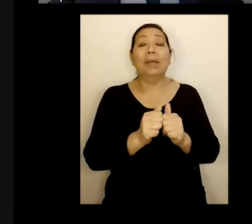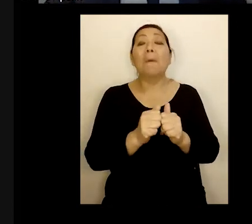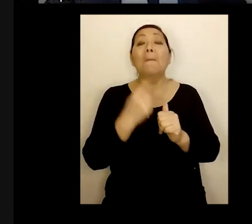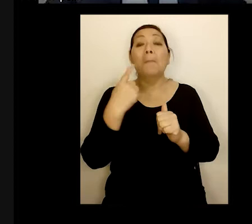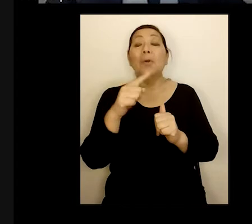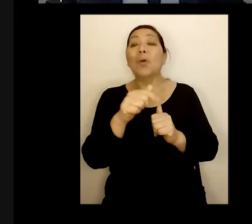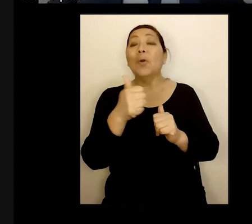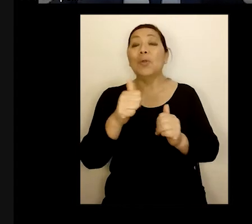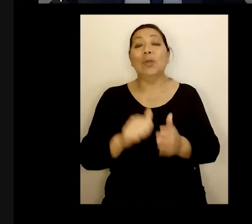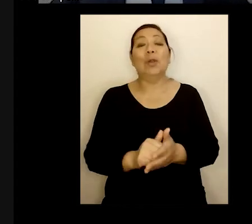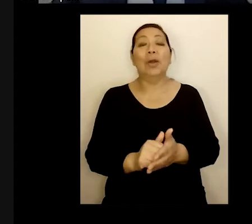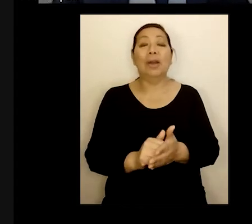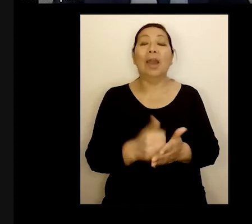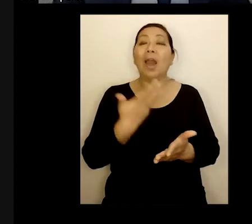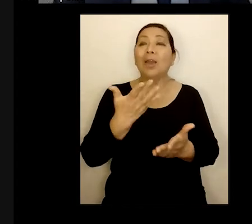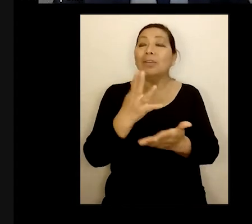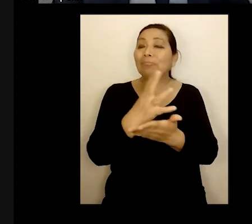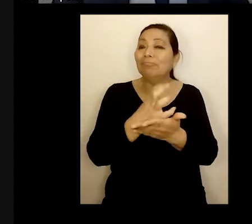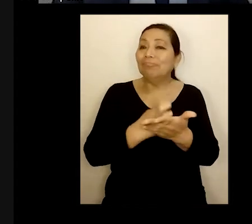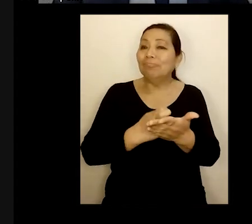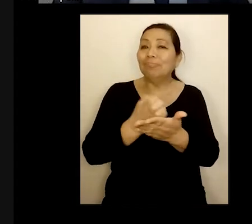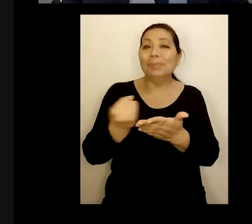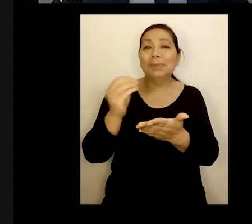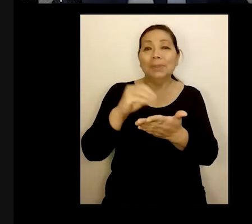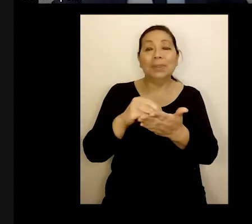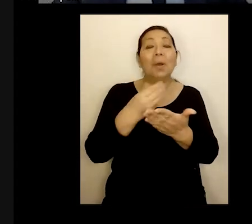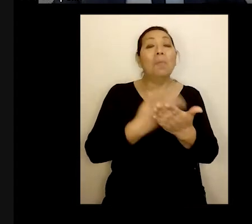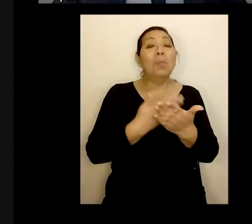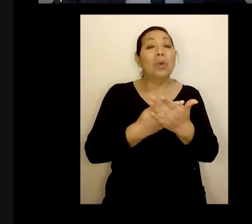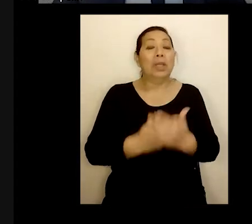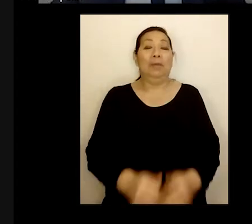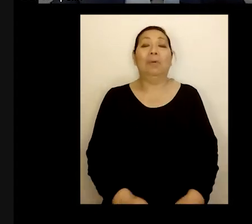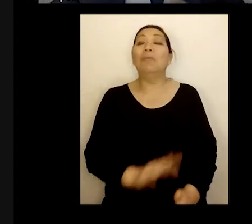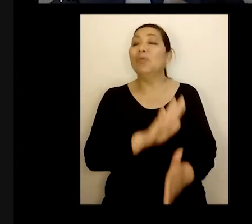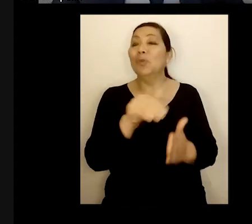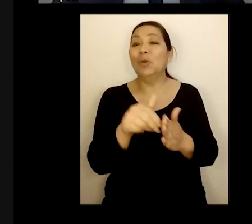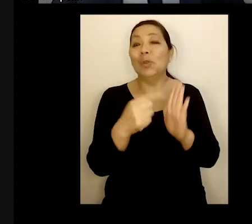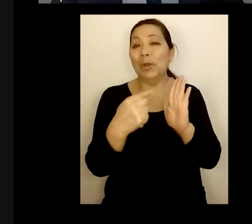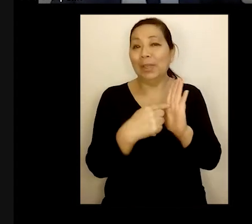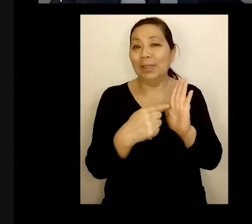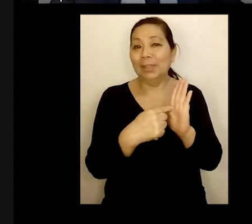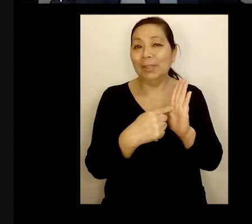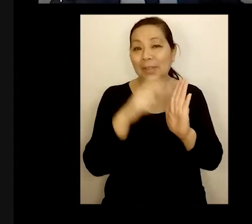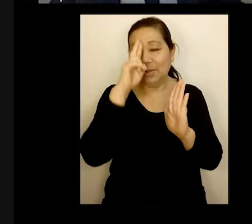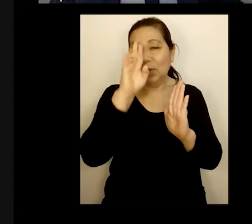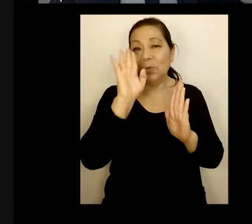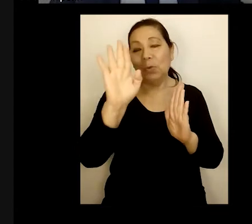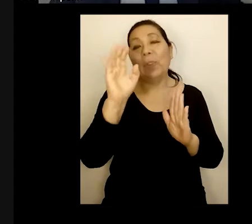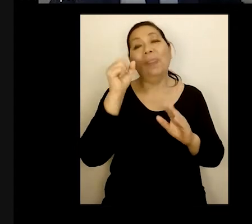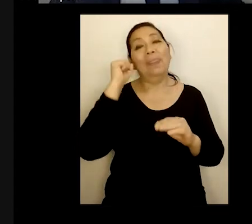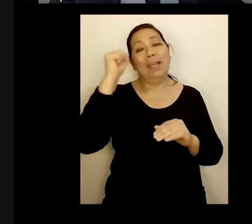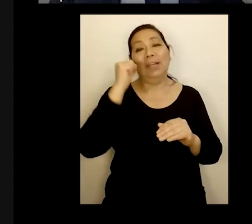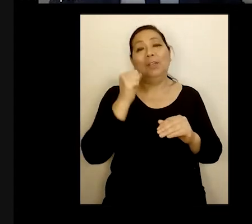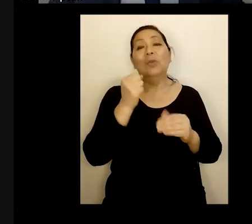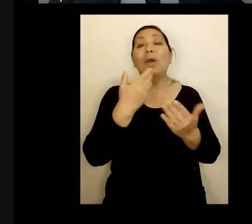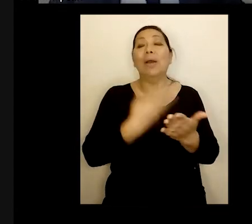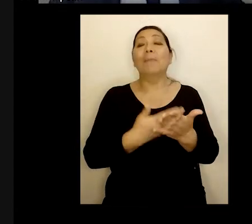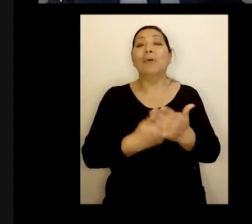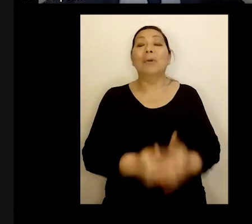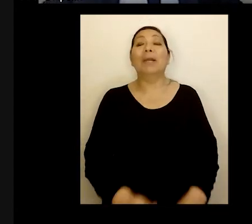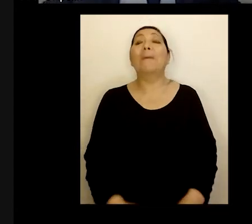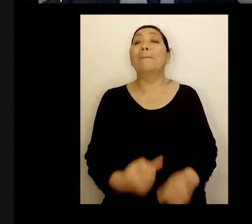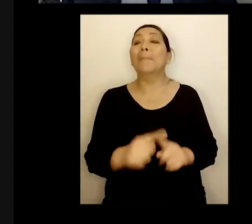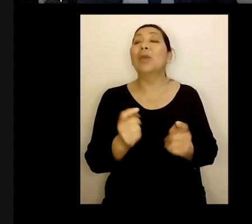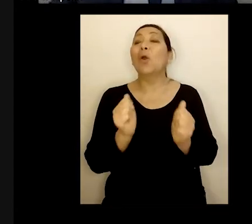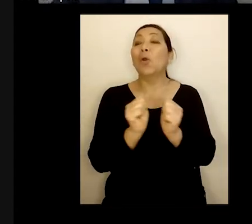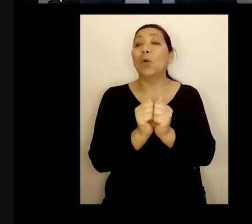Y por otro lado, que hay una omisión de incorporar un medio probatorio de oficio. Todo esto habría vulnerado su derecho fundamental a probar.